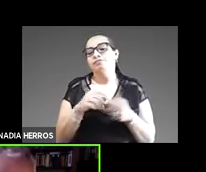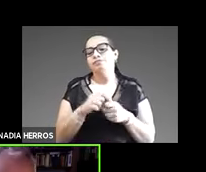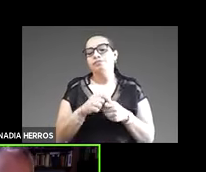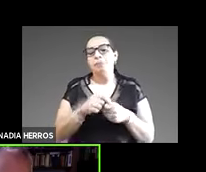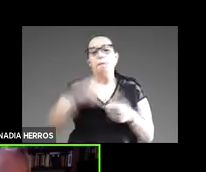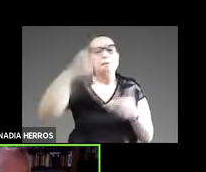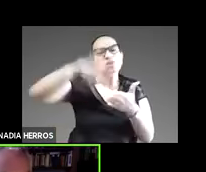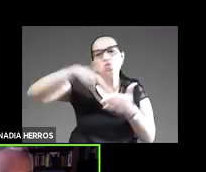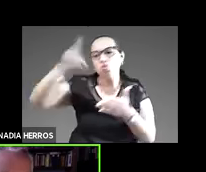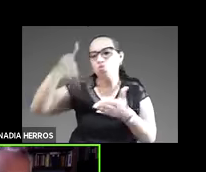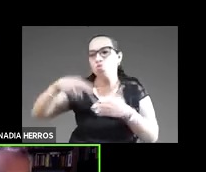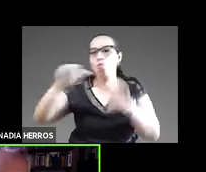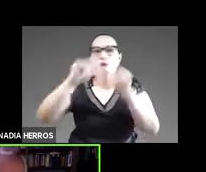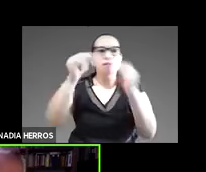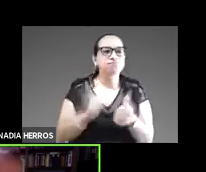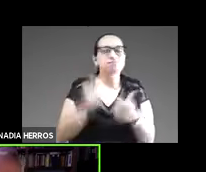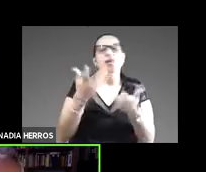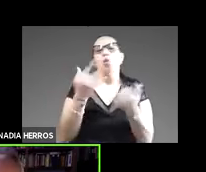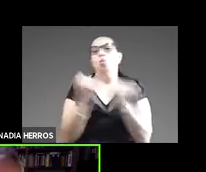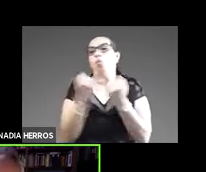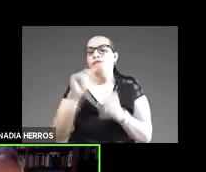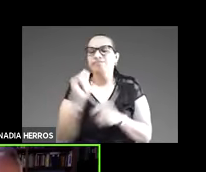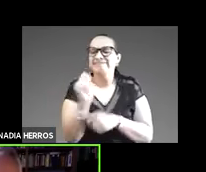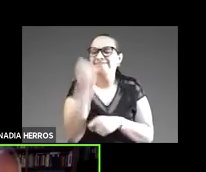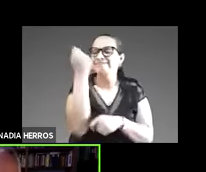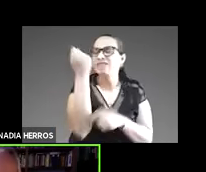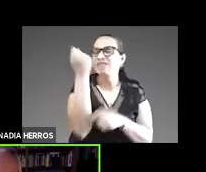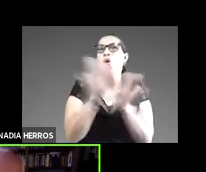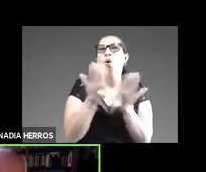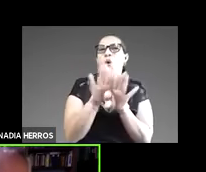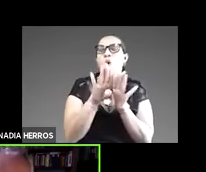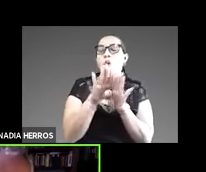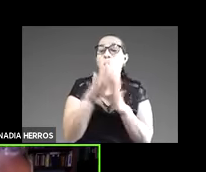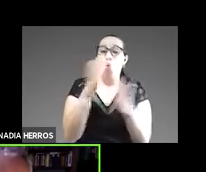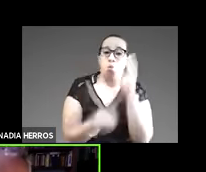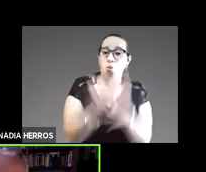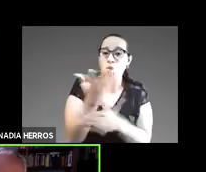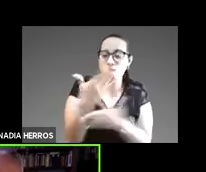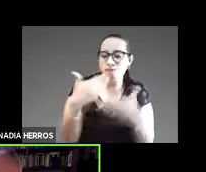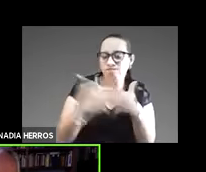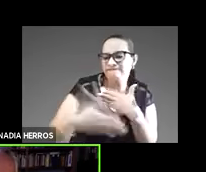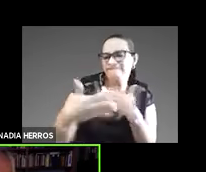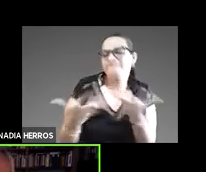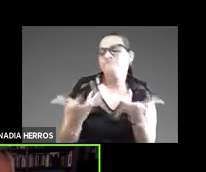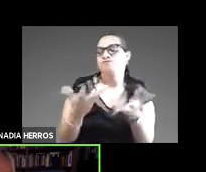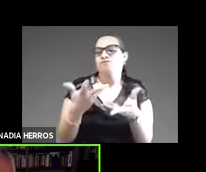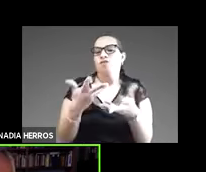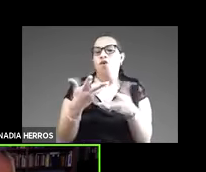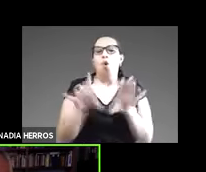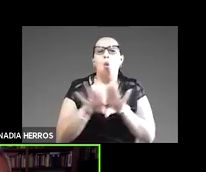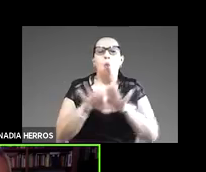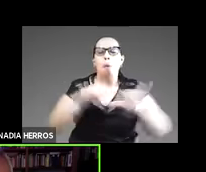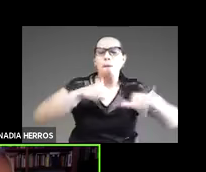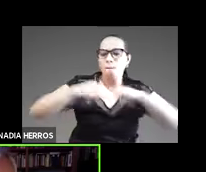si quieres, hasta técnicas muy contemporáneas del videomapping